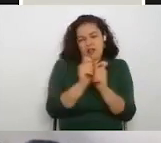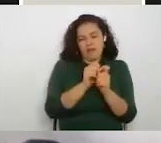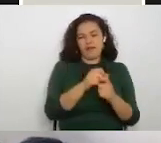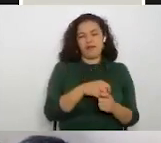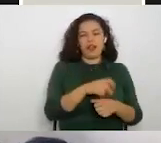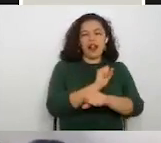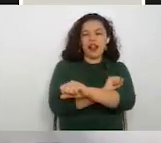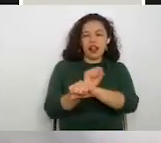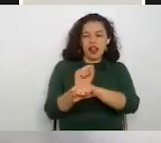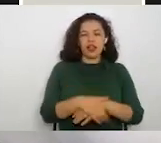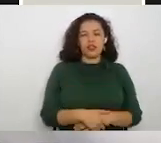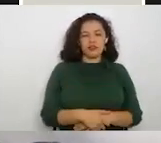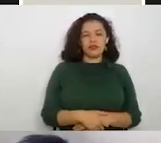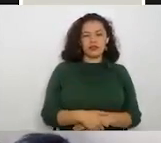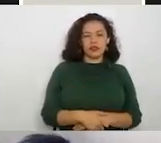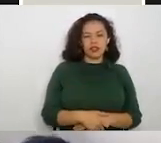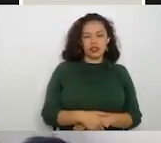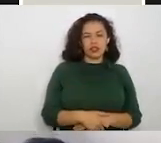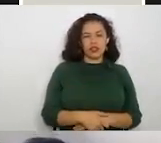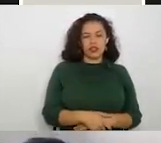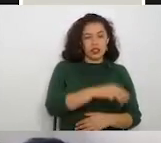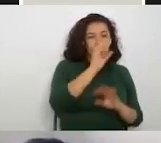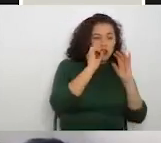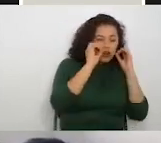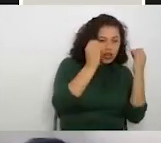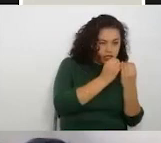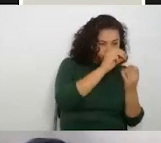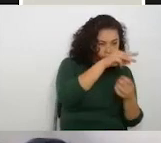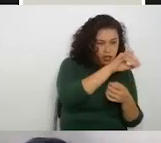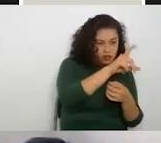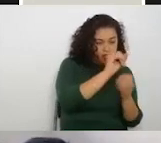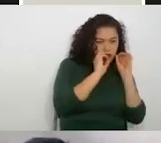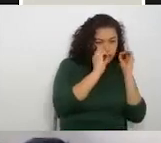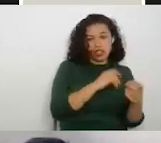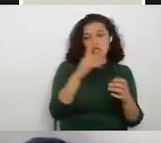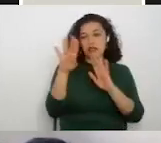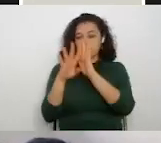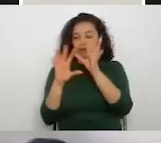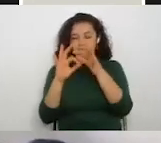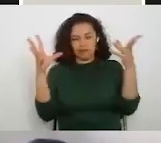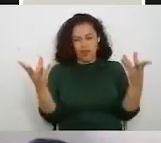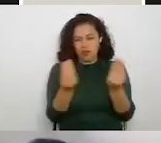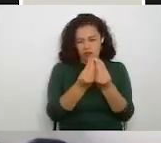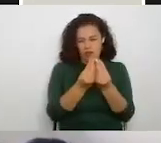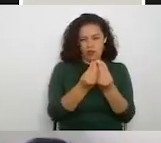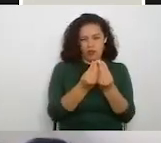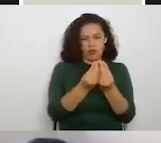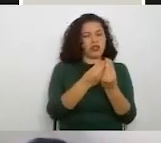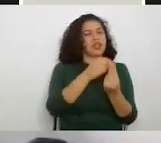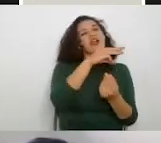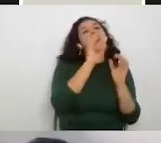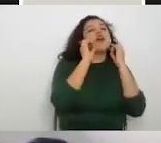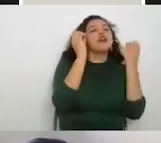mencionamos que van de la mano el manual de organización y el manual de procedimientos. Y el manual de organización en la introducción y en